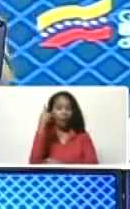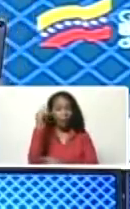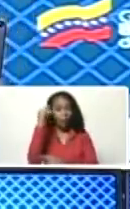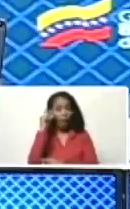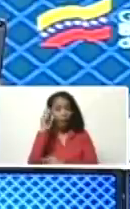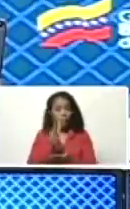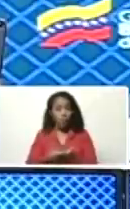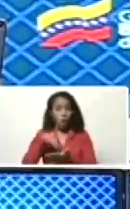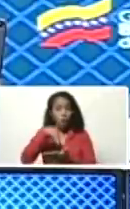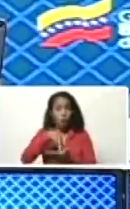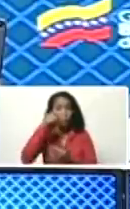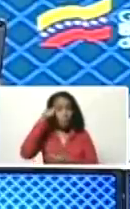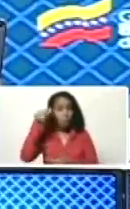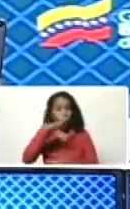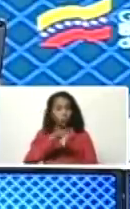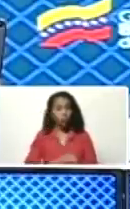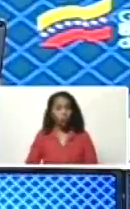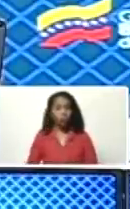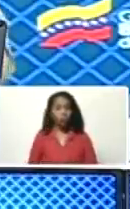pueblo.